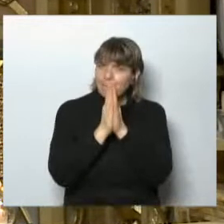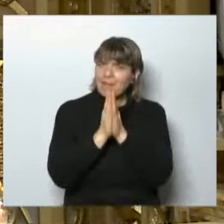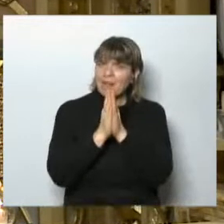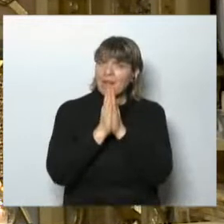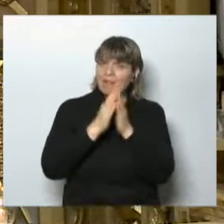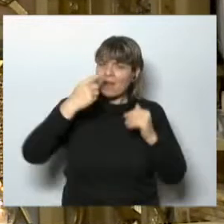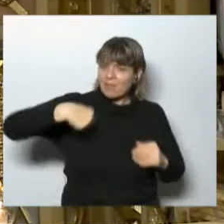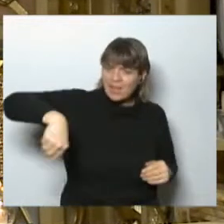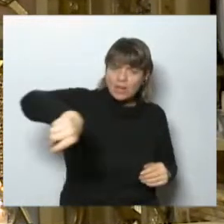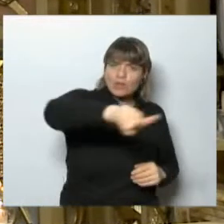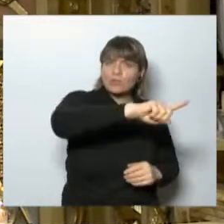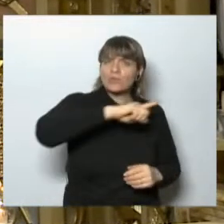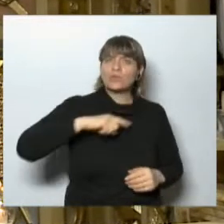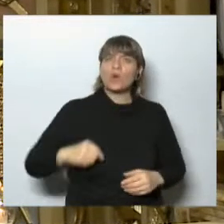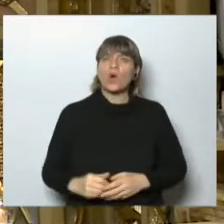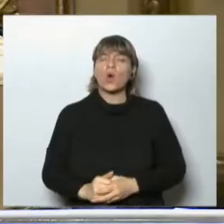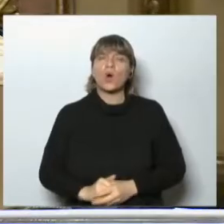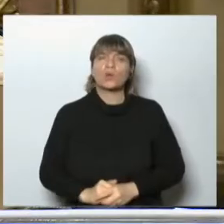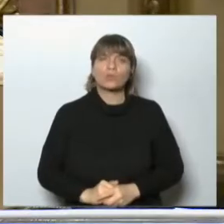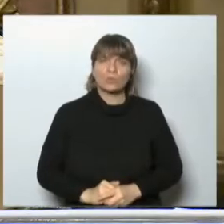ten piedad de